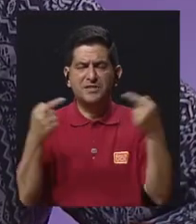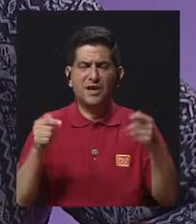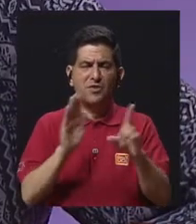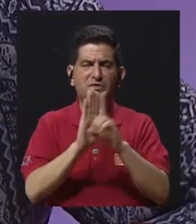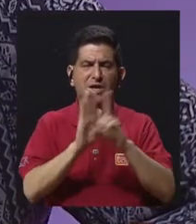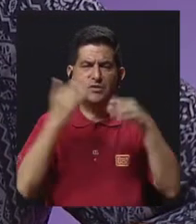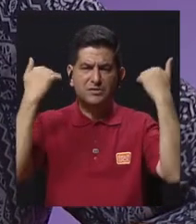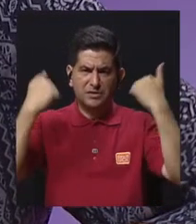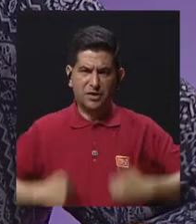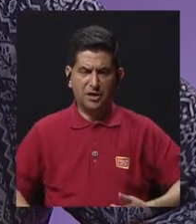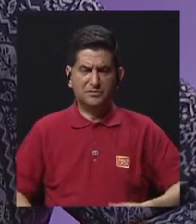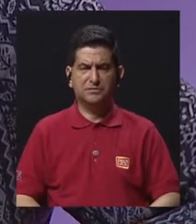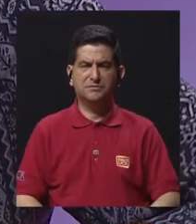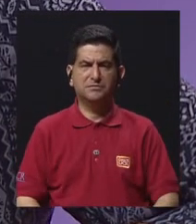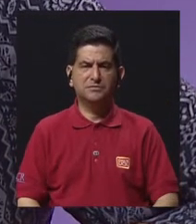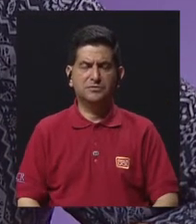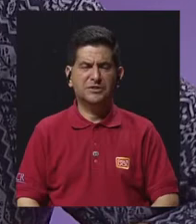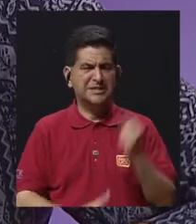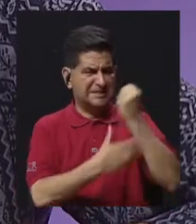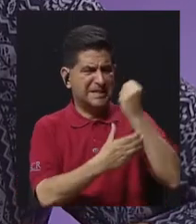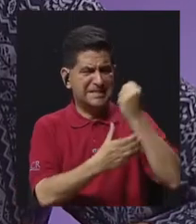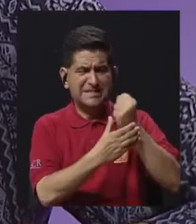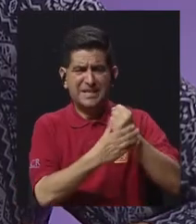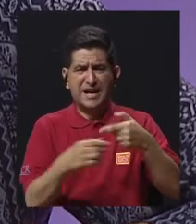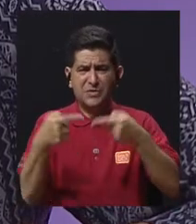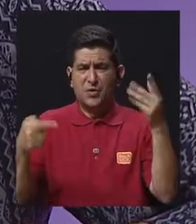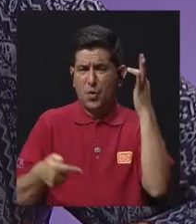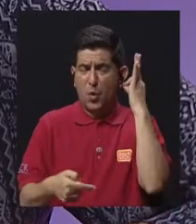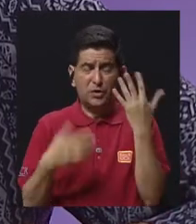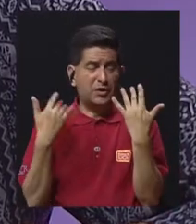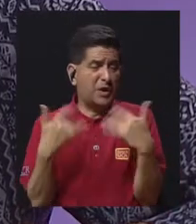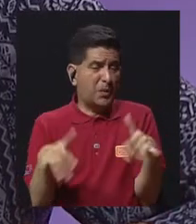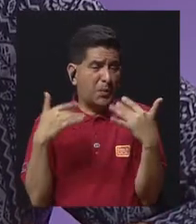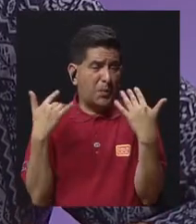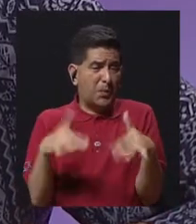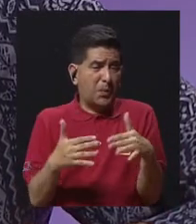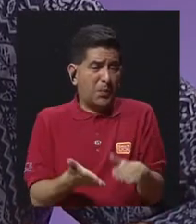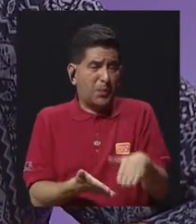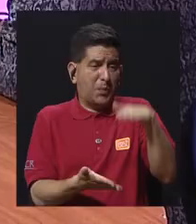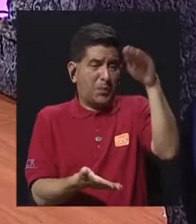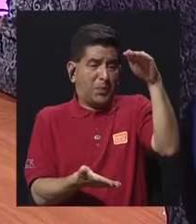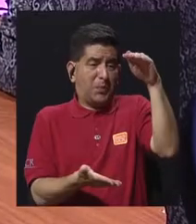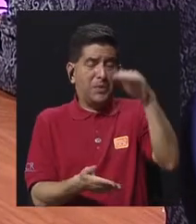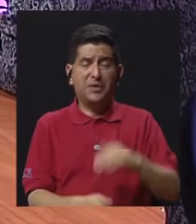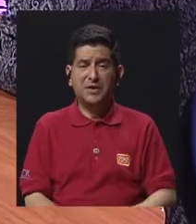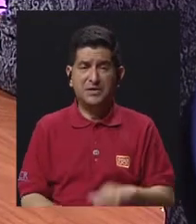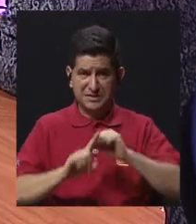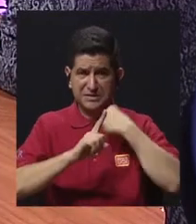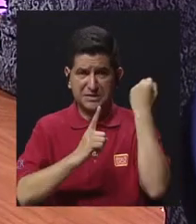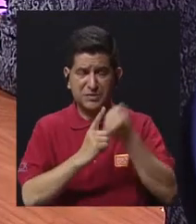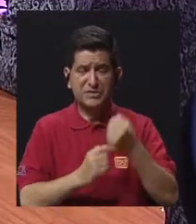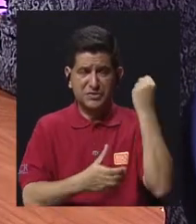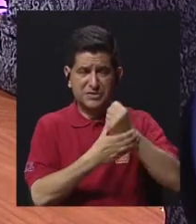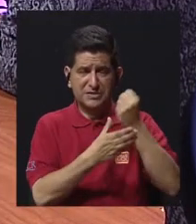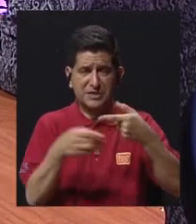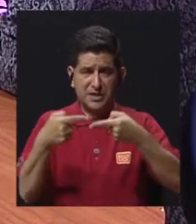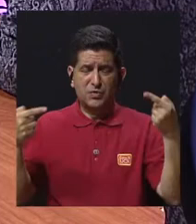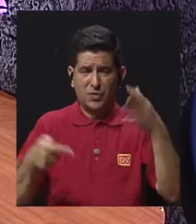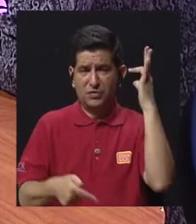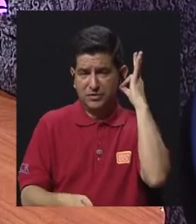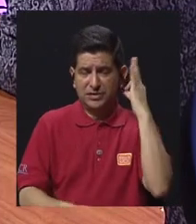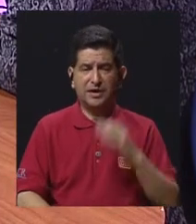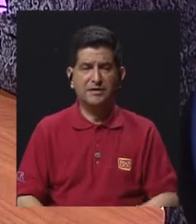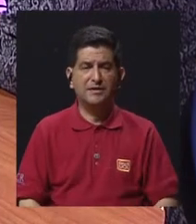humanos, hay mucho femicidio. Actualmente se ha incrementado mucho el femicidio y